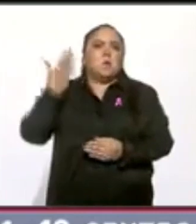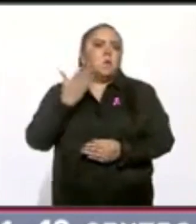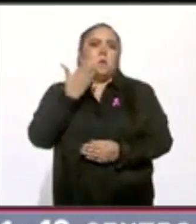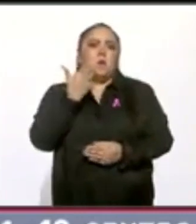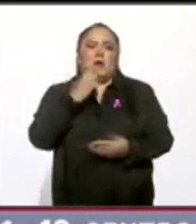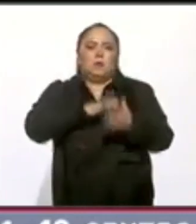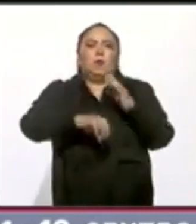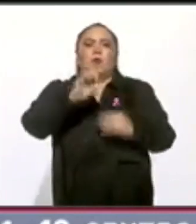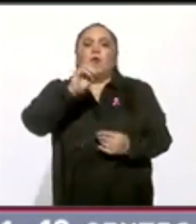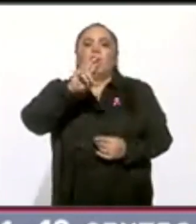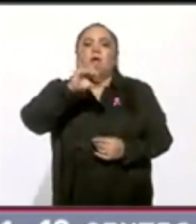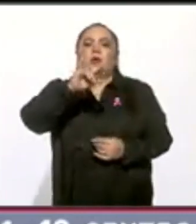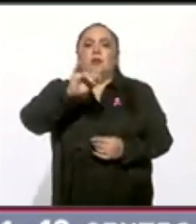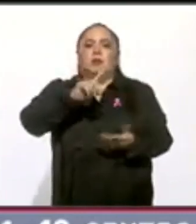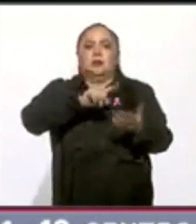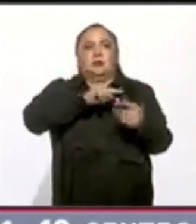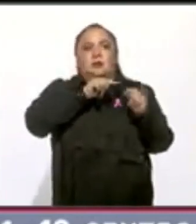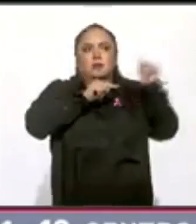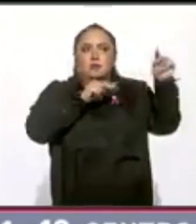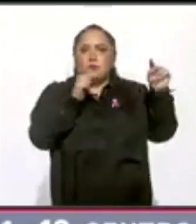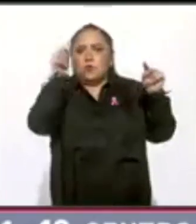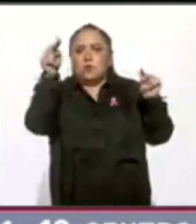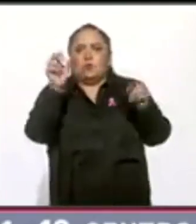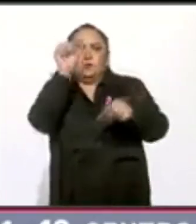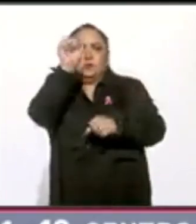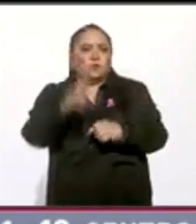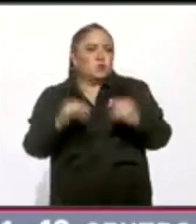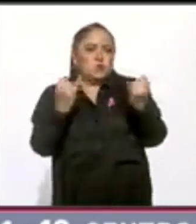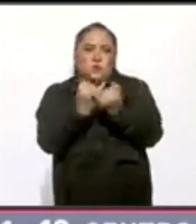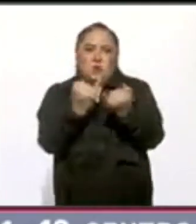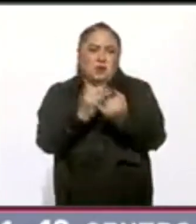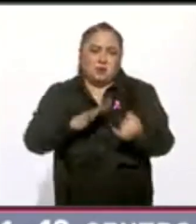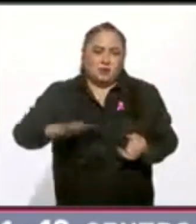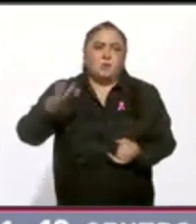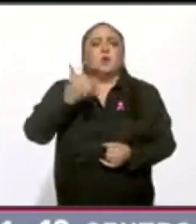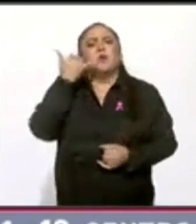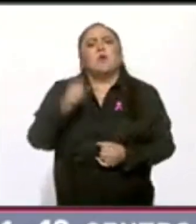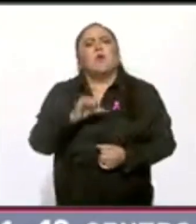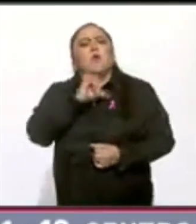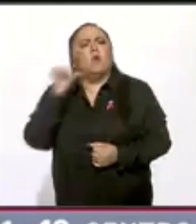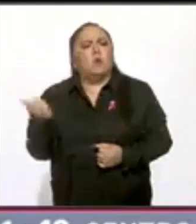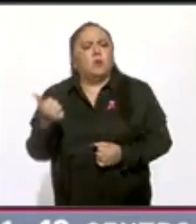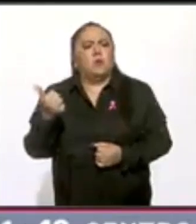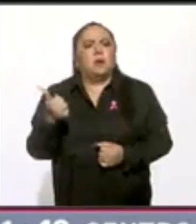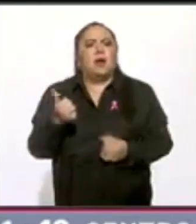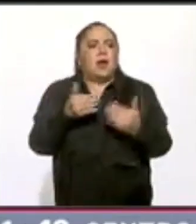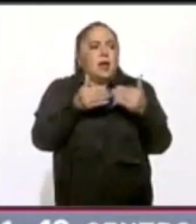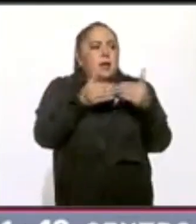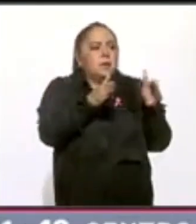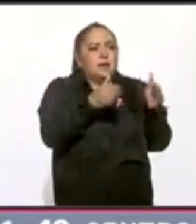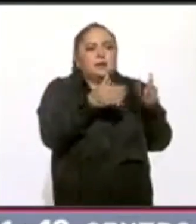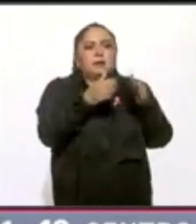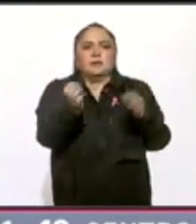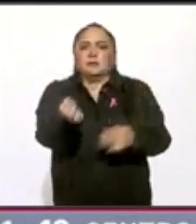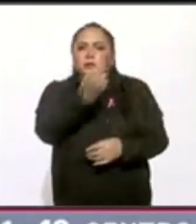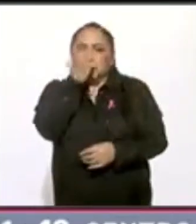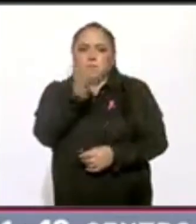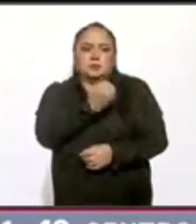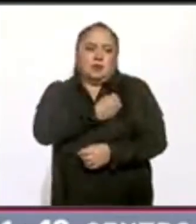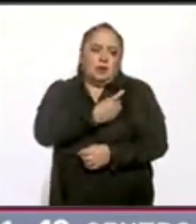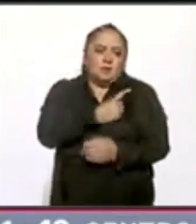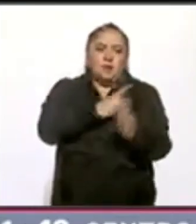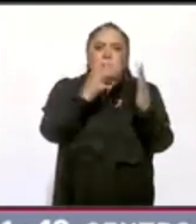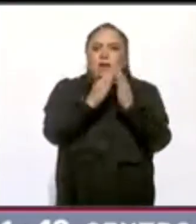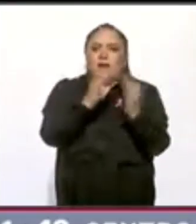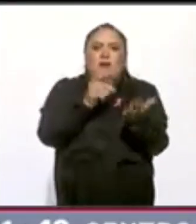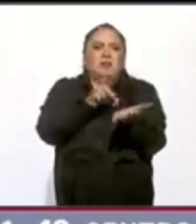la ciudad, una parte del norte y del sur, también en la zona rural, y por otro lado, abrir derechos, educación, salud,